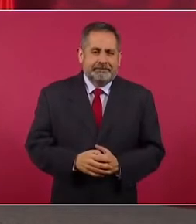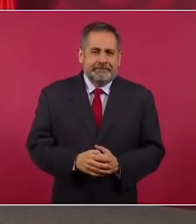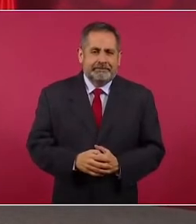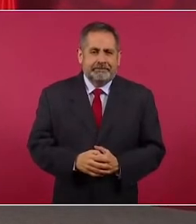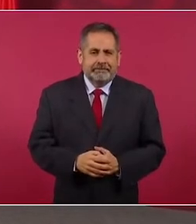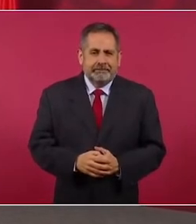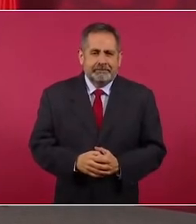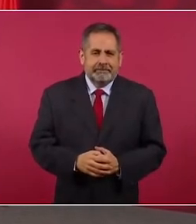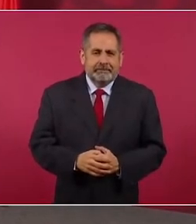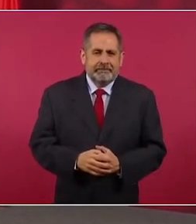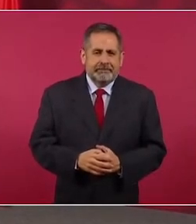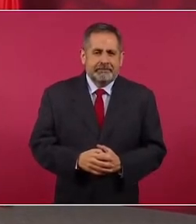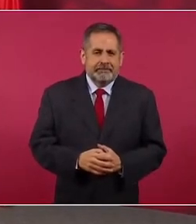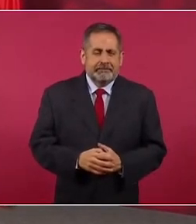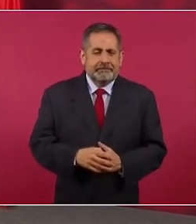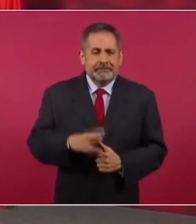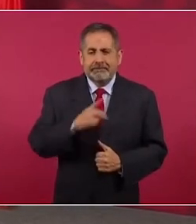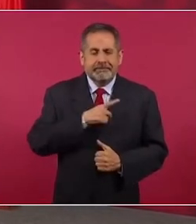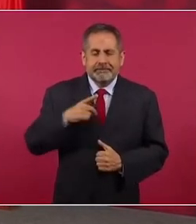No, no hay que